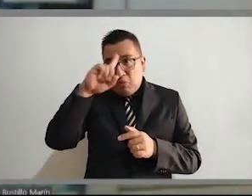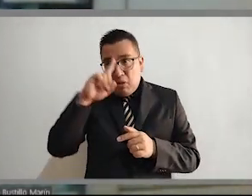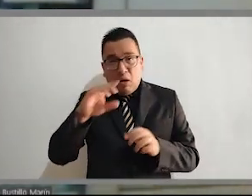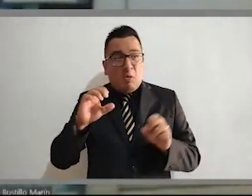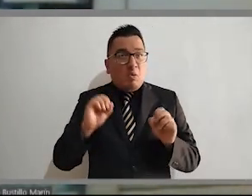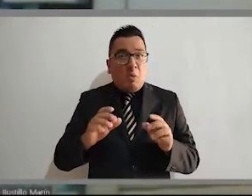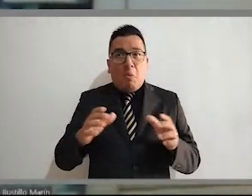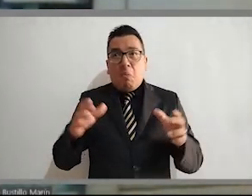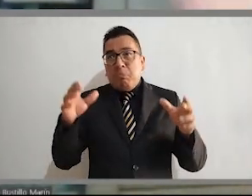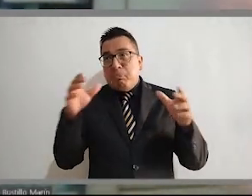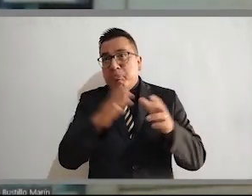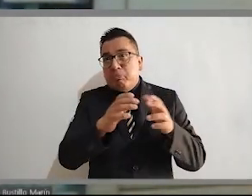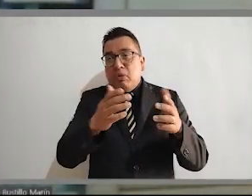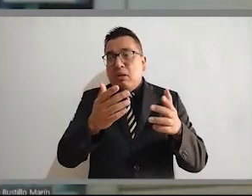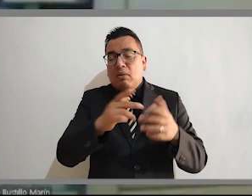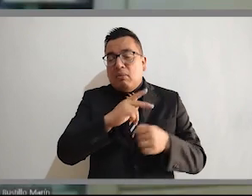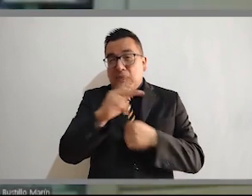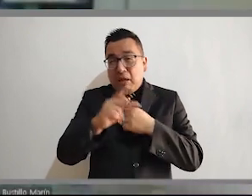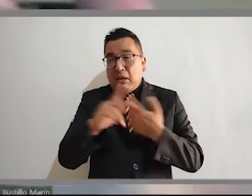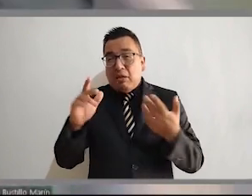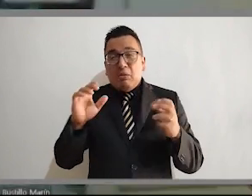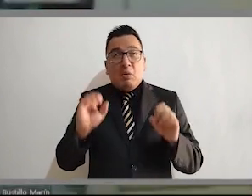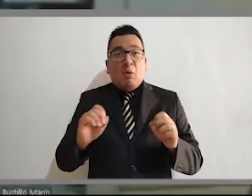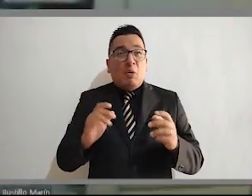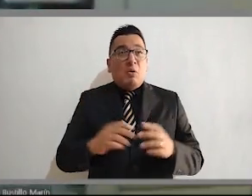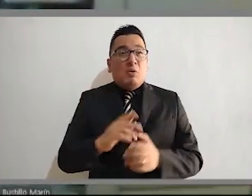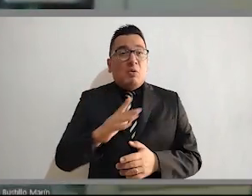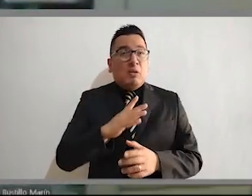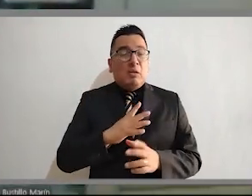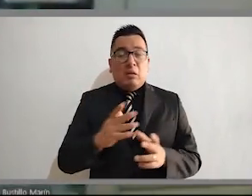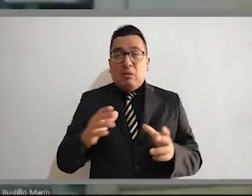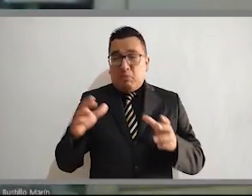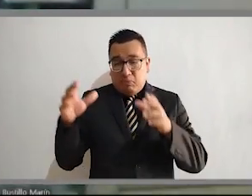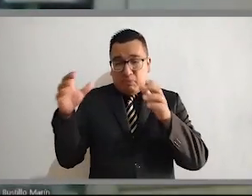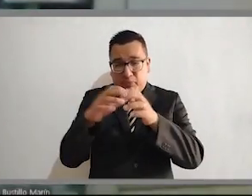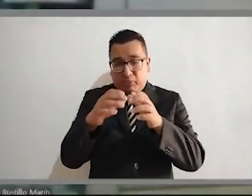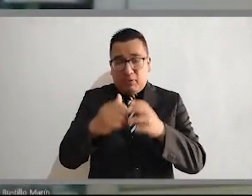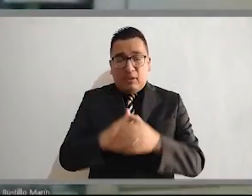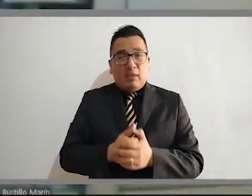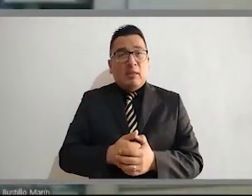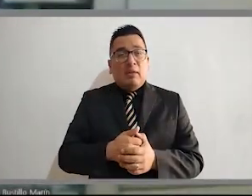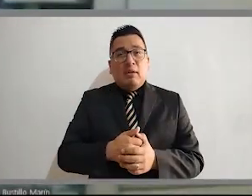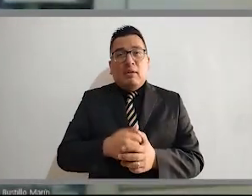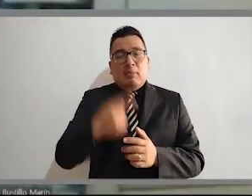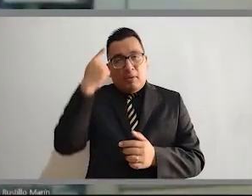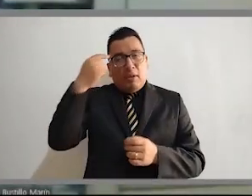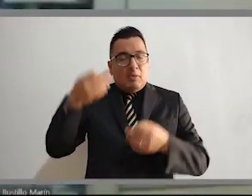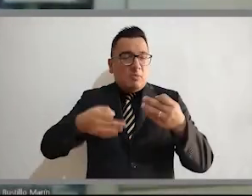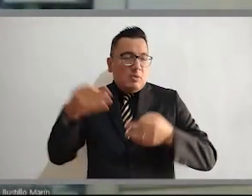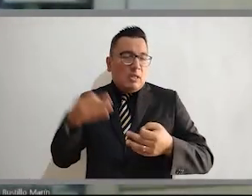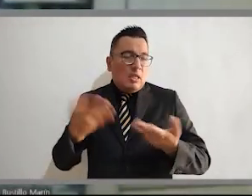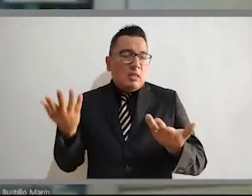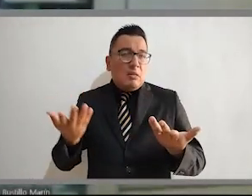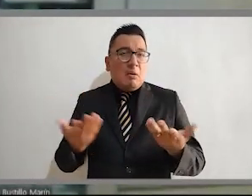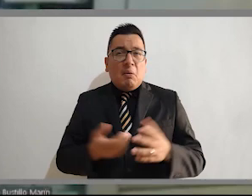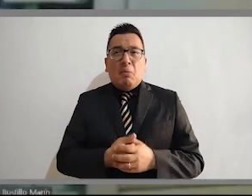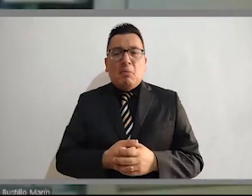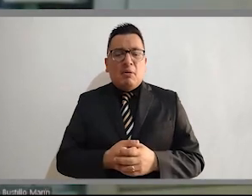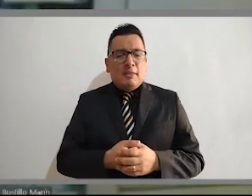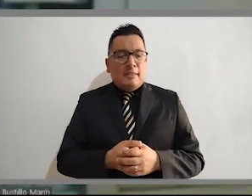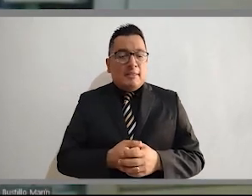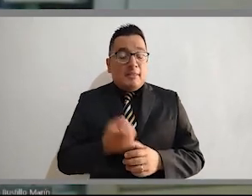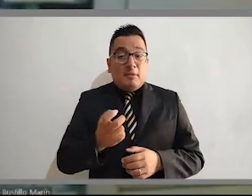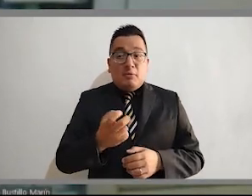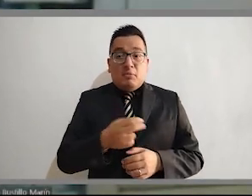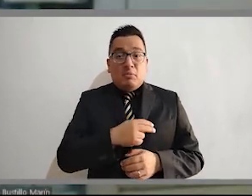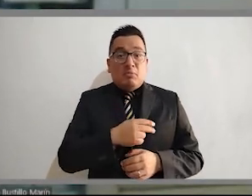forman parte de los comités nacionales, no forman parte del Comité Nacional de Justicia del partido, y entonces, pues no, y